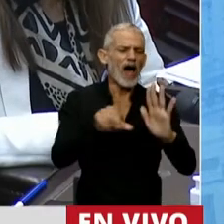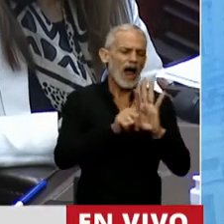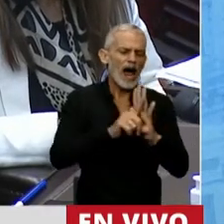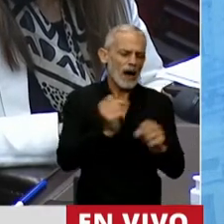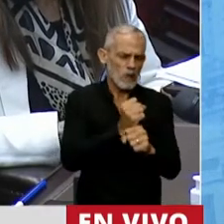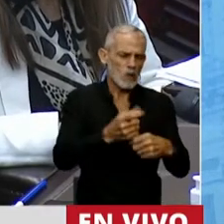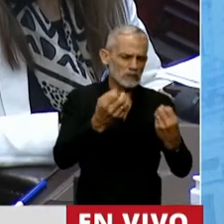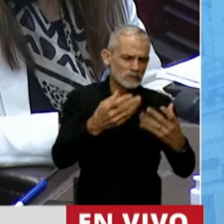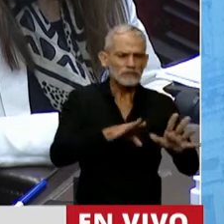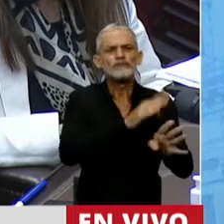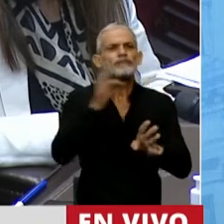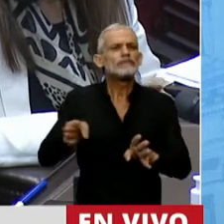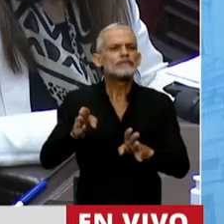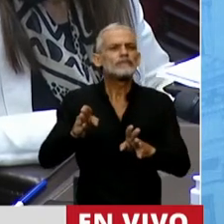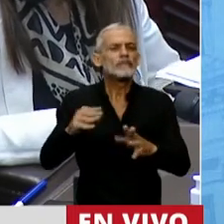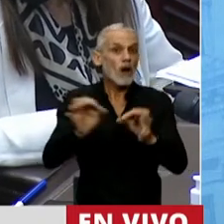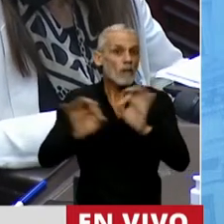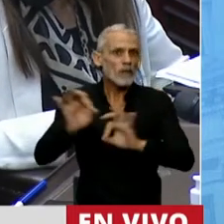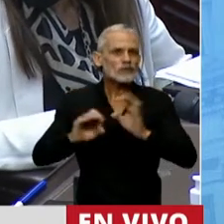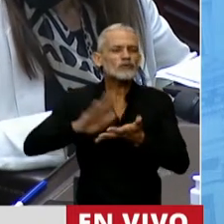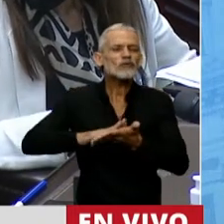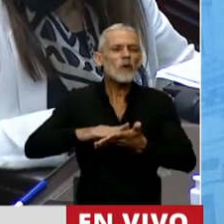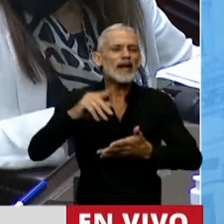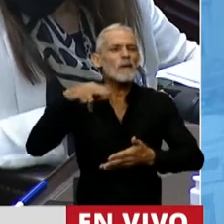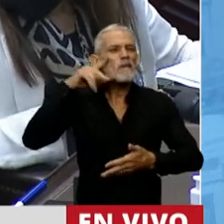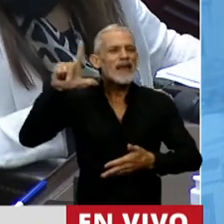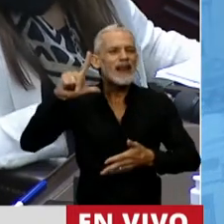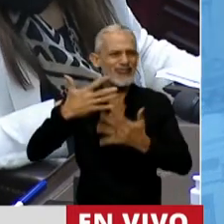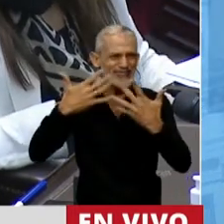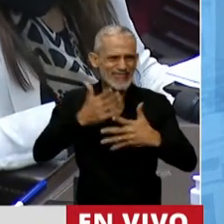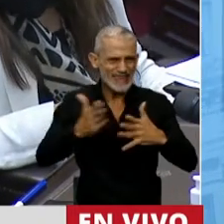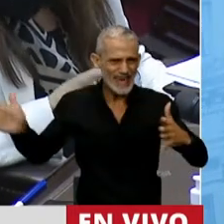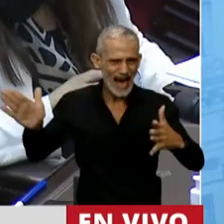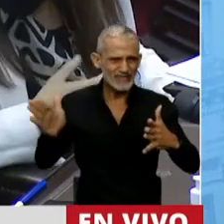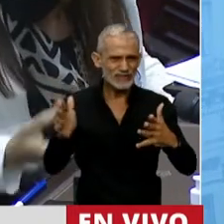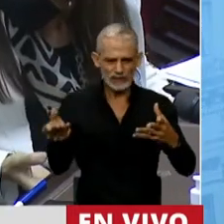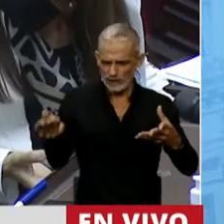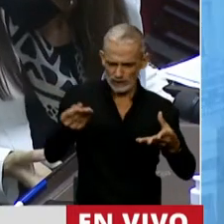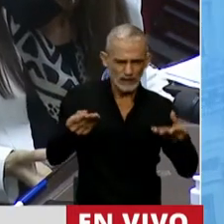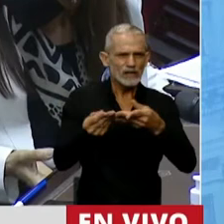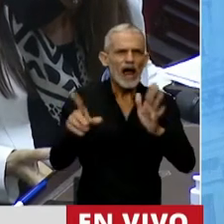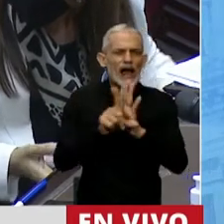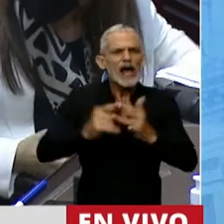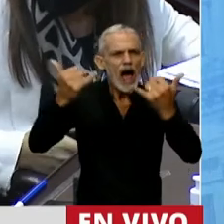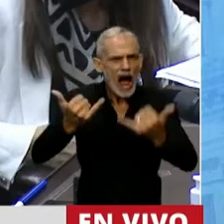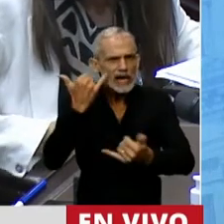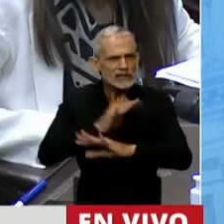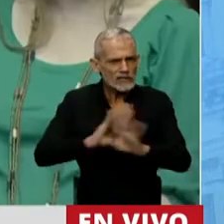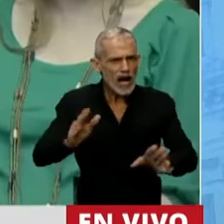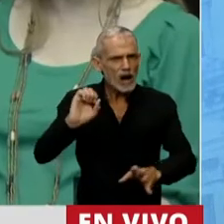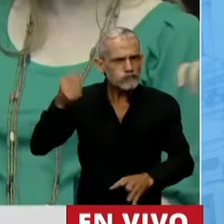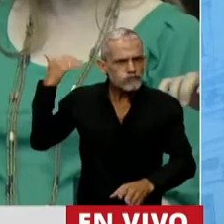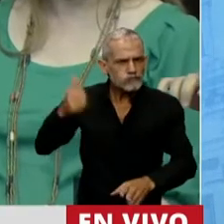2000 días qué es un enunciado de buena voluntad y que se superpone con leyes que existen ya en la argentina